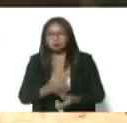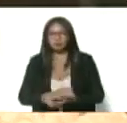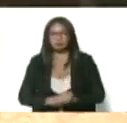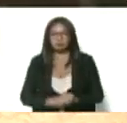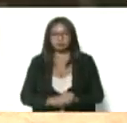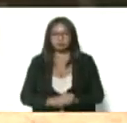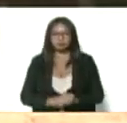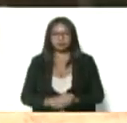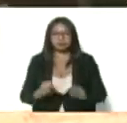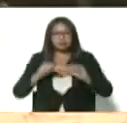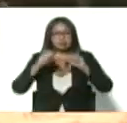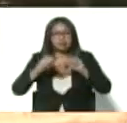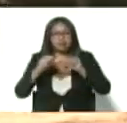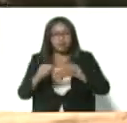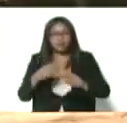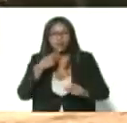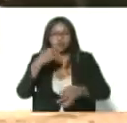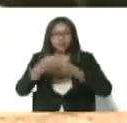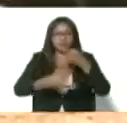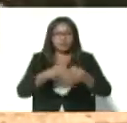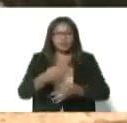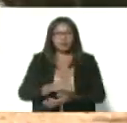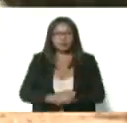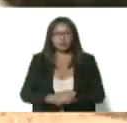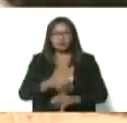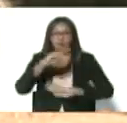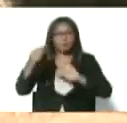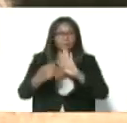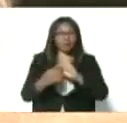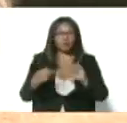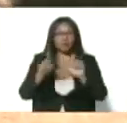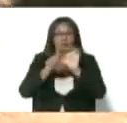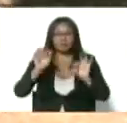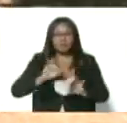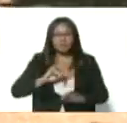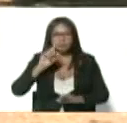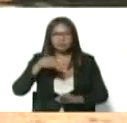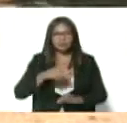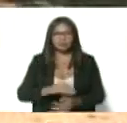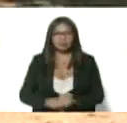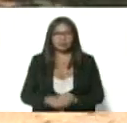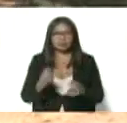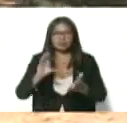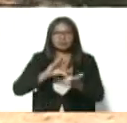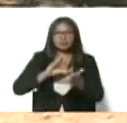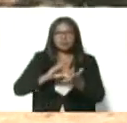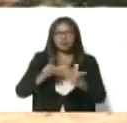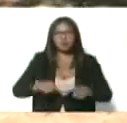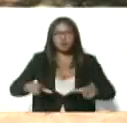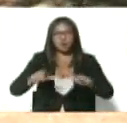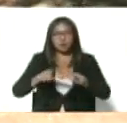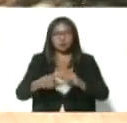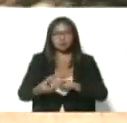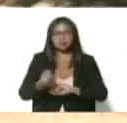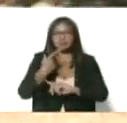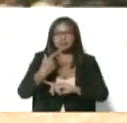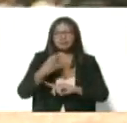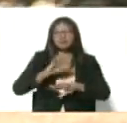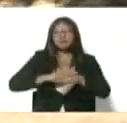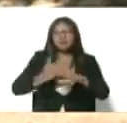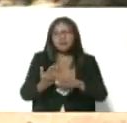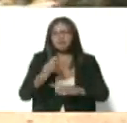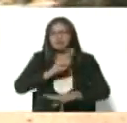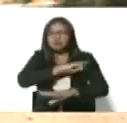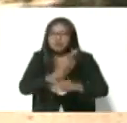continua que usted decía 24/7 por eso nos encontramos el día de hoy en este centro de tratamiento fortaleciendo